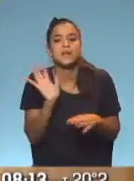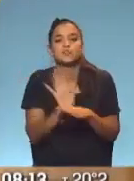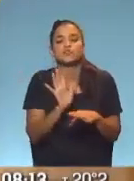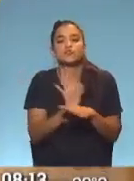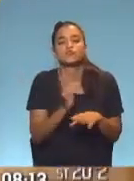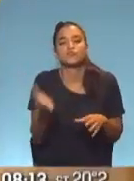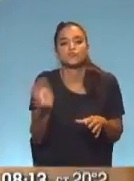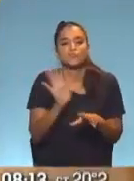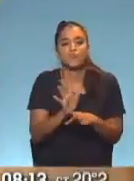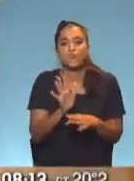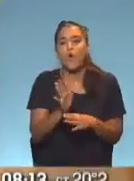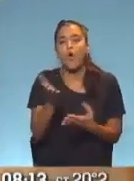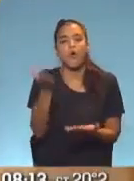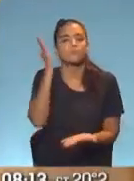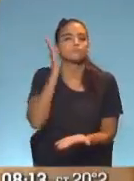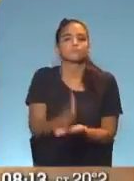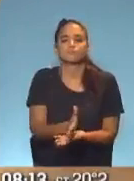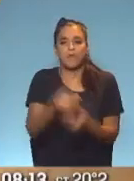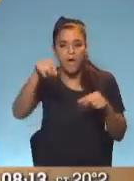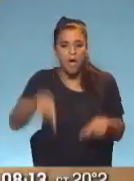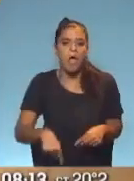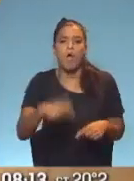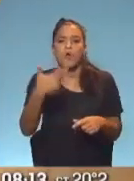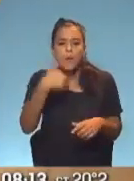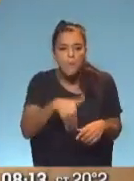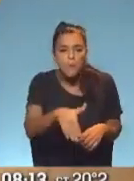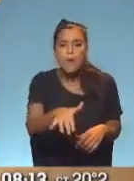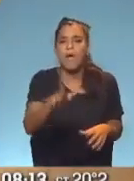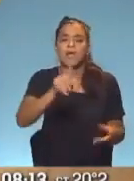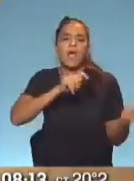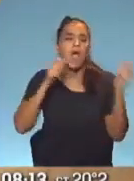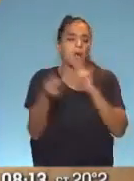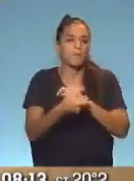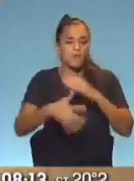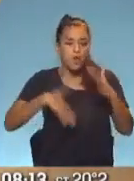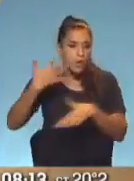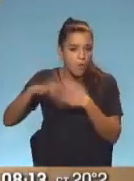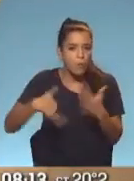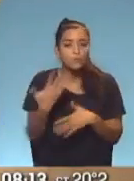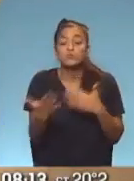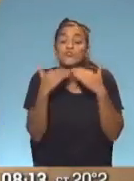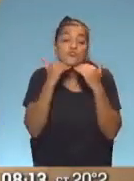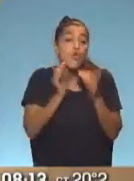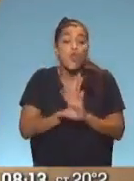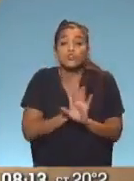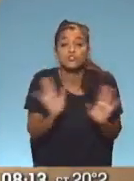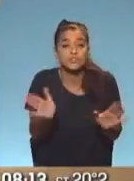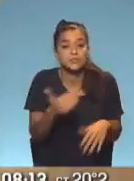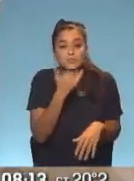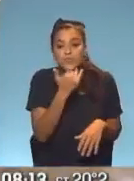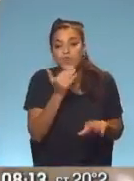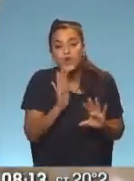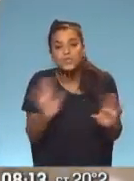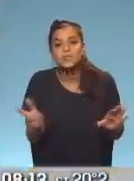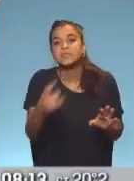tan así copernicanos de que estamos en los albores de un cambio tan revolucionario. No lo sé, no lo sé, y creo que el